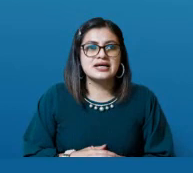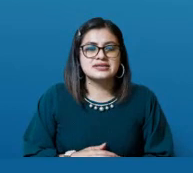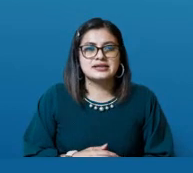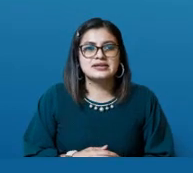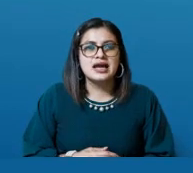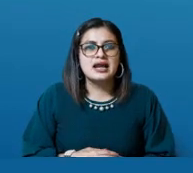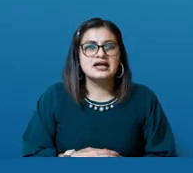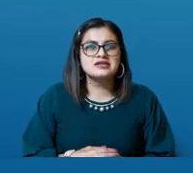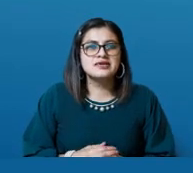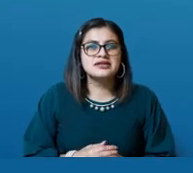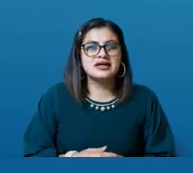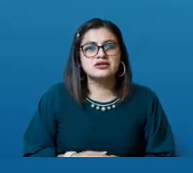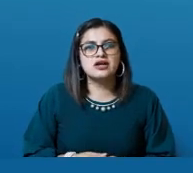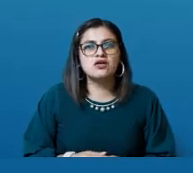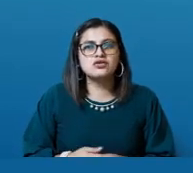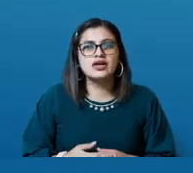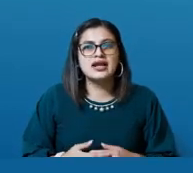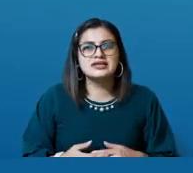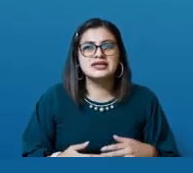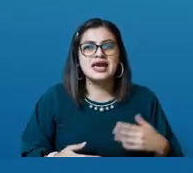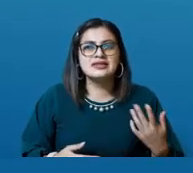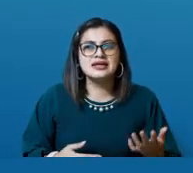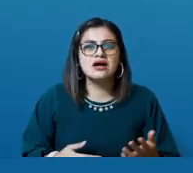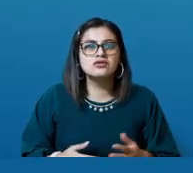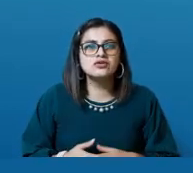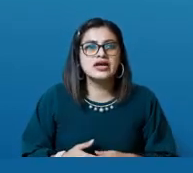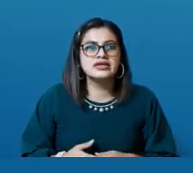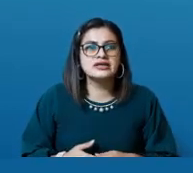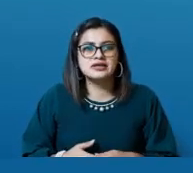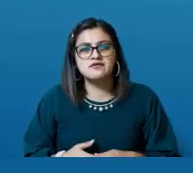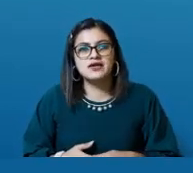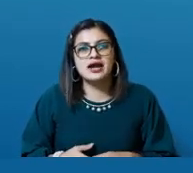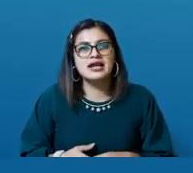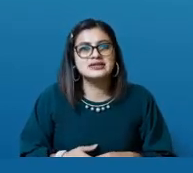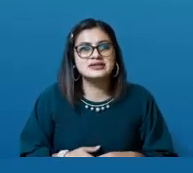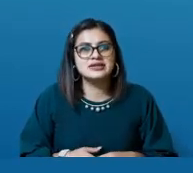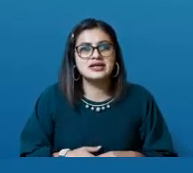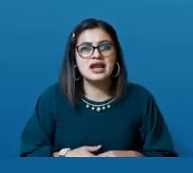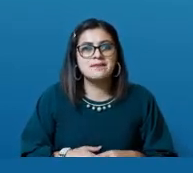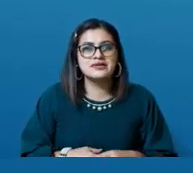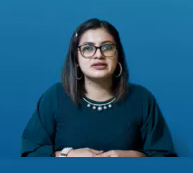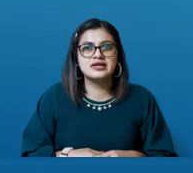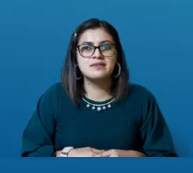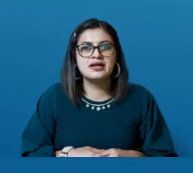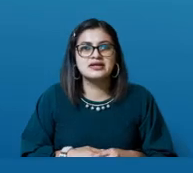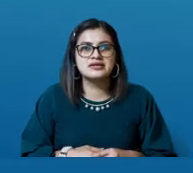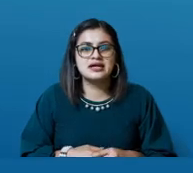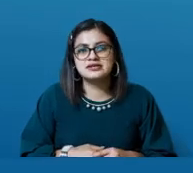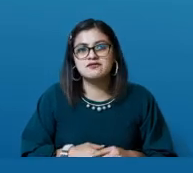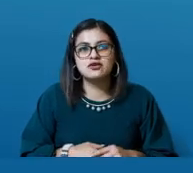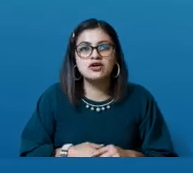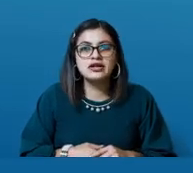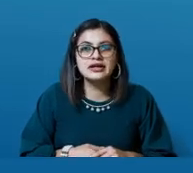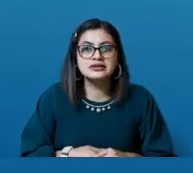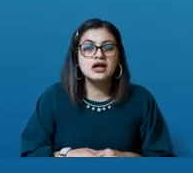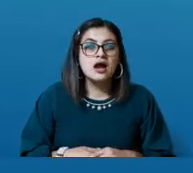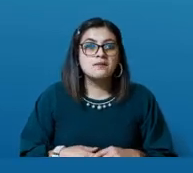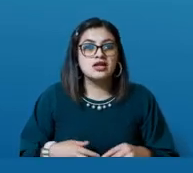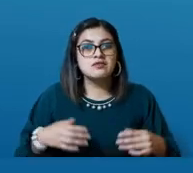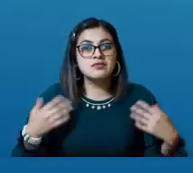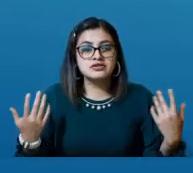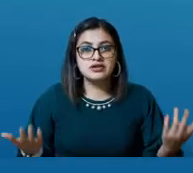bailes y danzas. Las investigaciones culturales y étnicas hondureñas reflejan la existencia de las presentes bailes y danzas